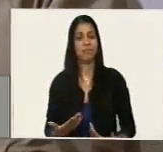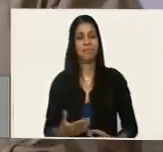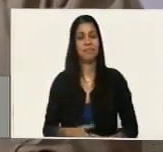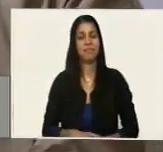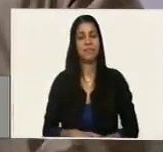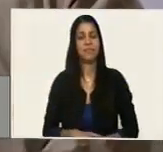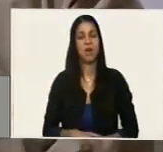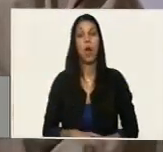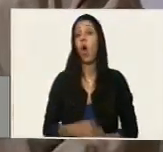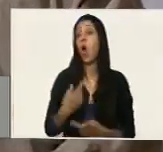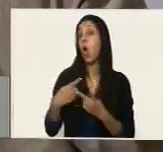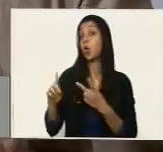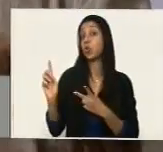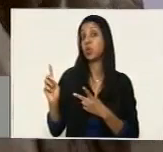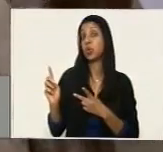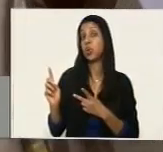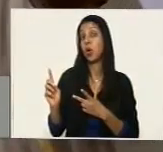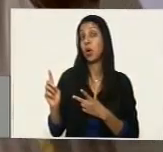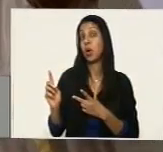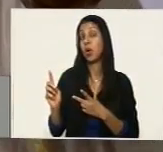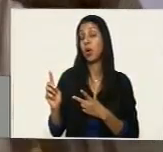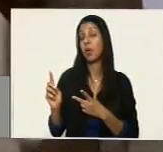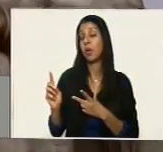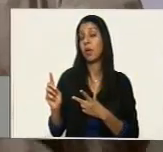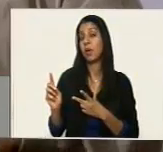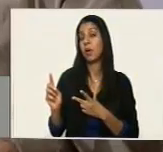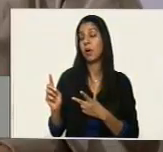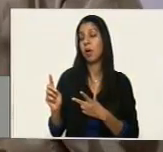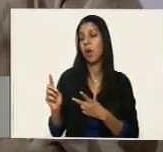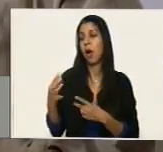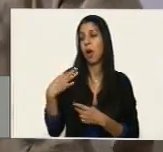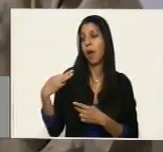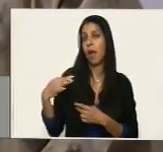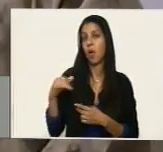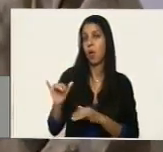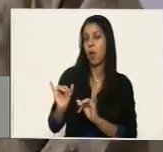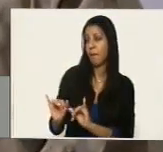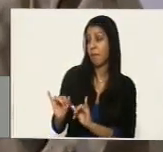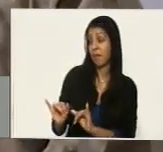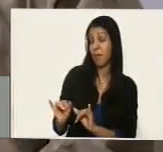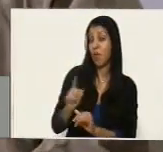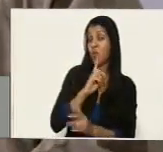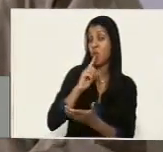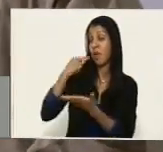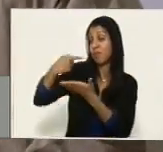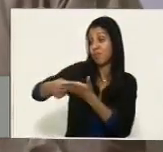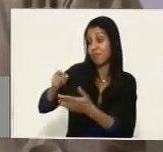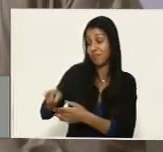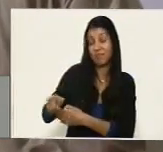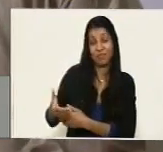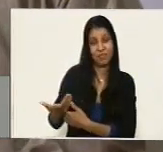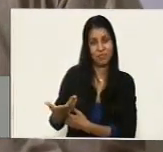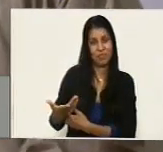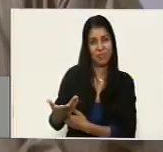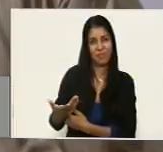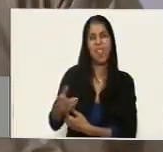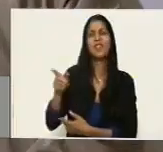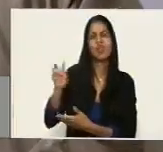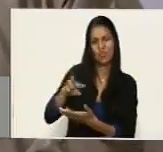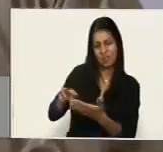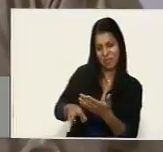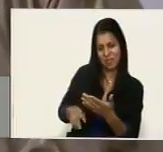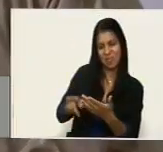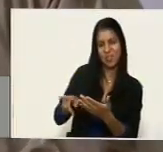San Ross le asignó el mismo adjetivo que me asignó a mí. No sé si lo leíste, pero San Ross te